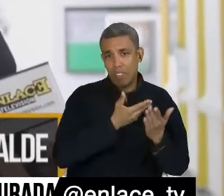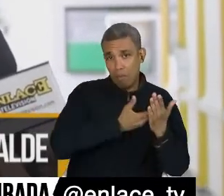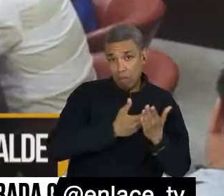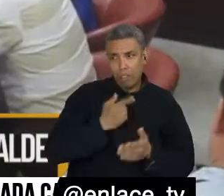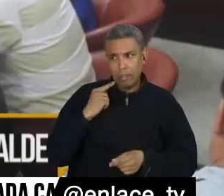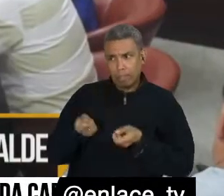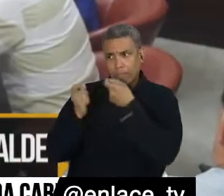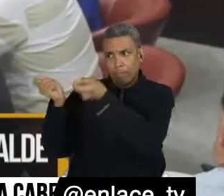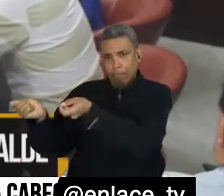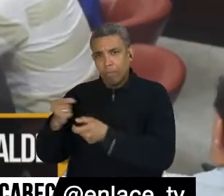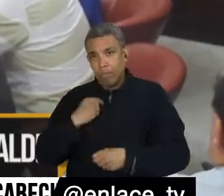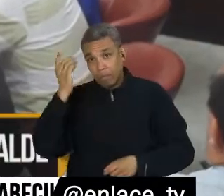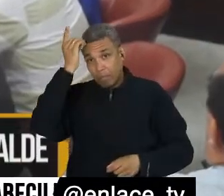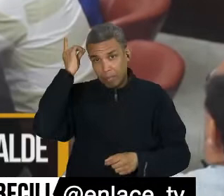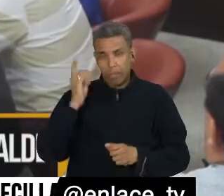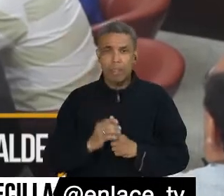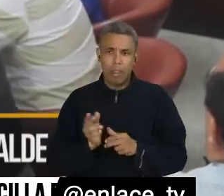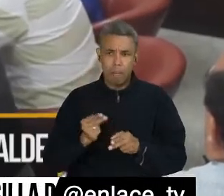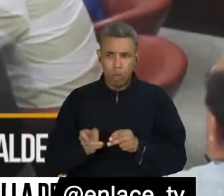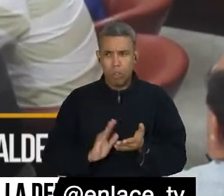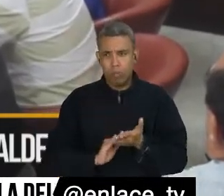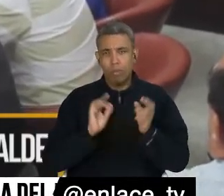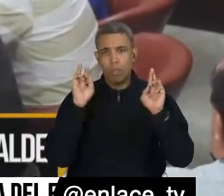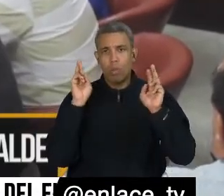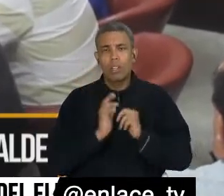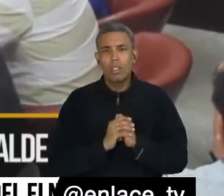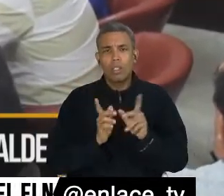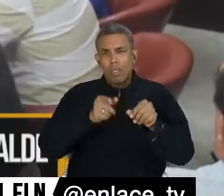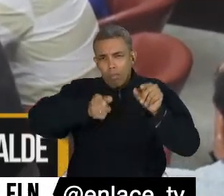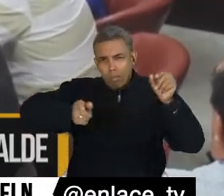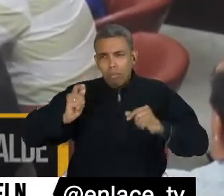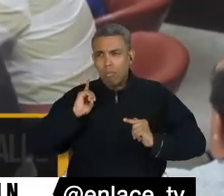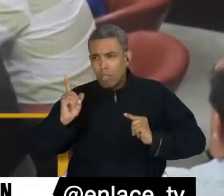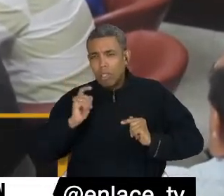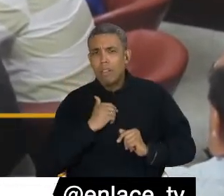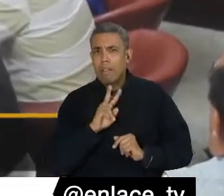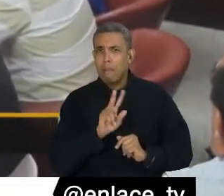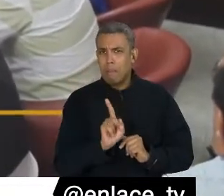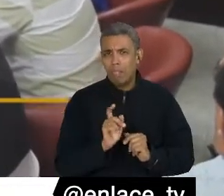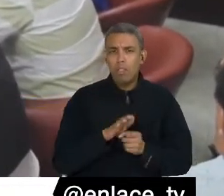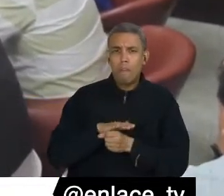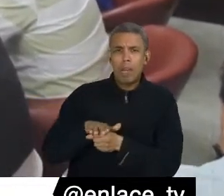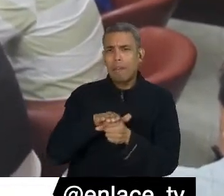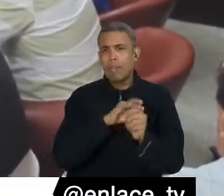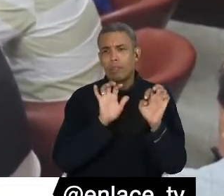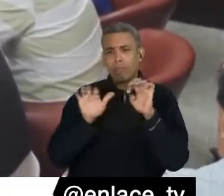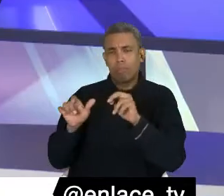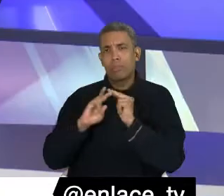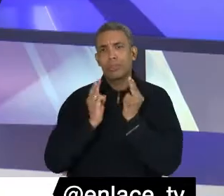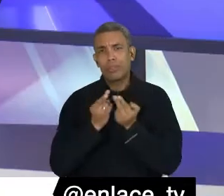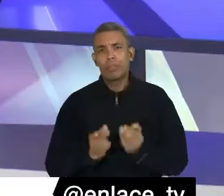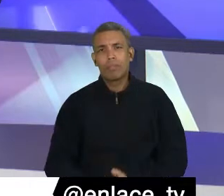con eso. Alrededor de 21 presidentes de juntas de acción comunal y 4 ediles de la Comuna 1 estuvieron presentes.